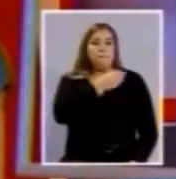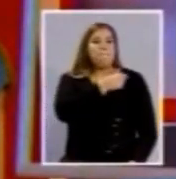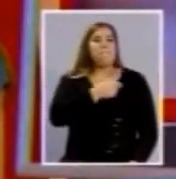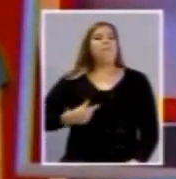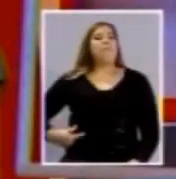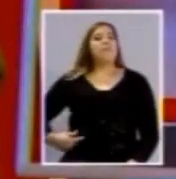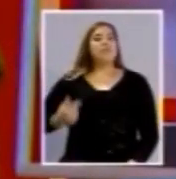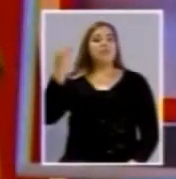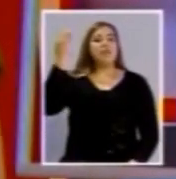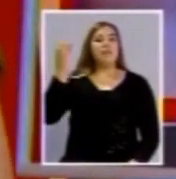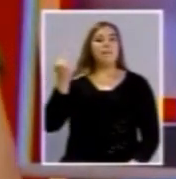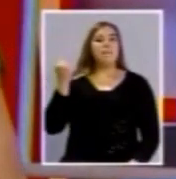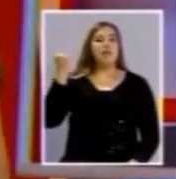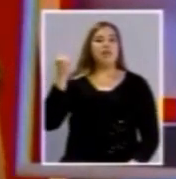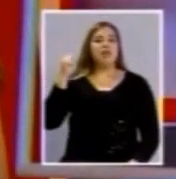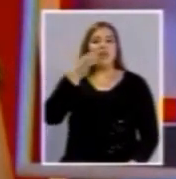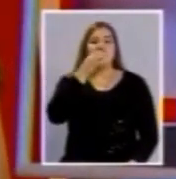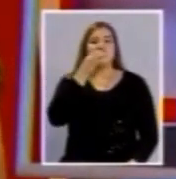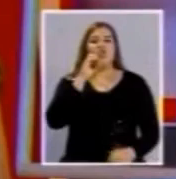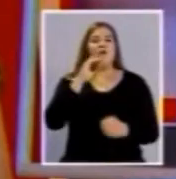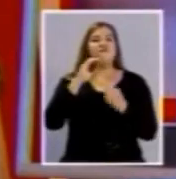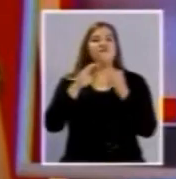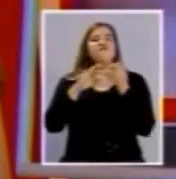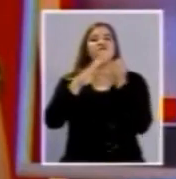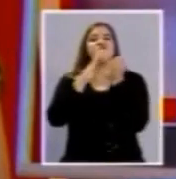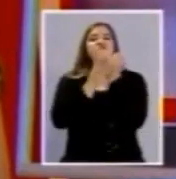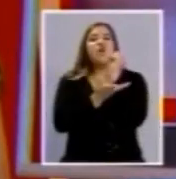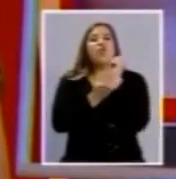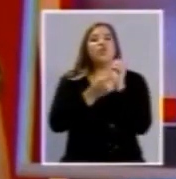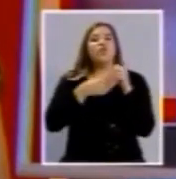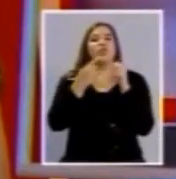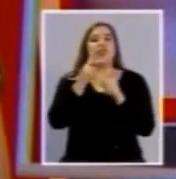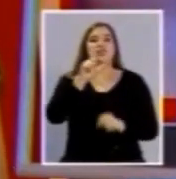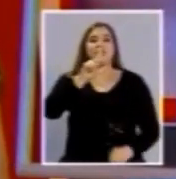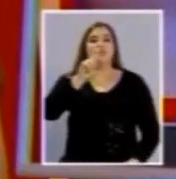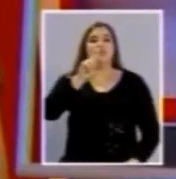anunció un fondo de 72.000 millones de pesos que irá en apoyo a la educación.